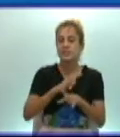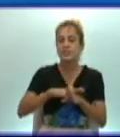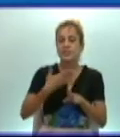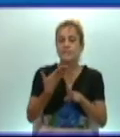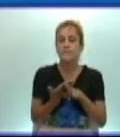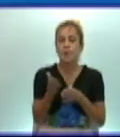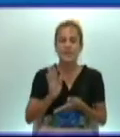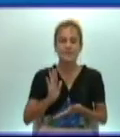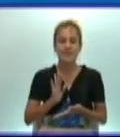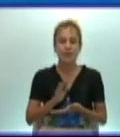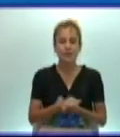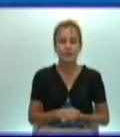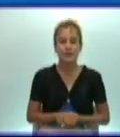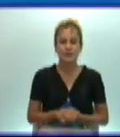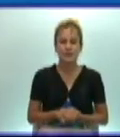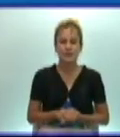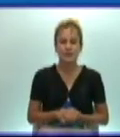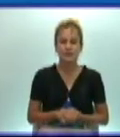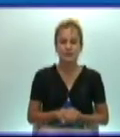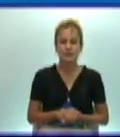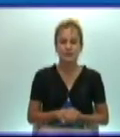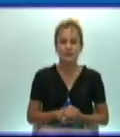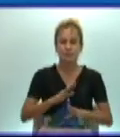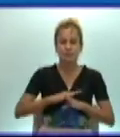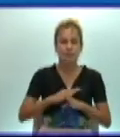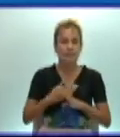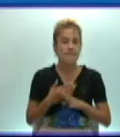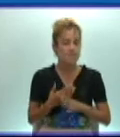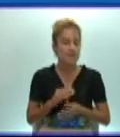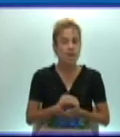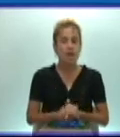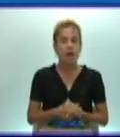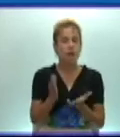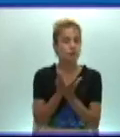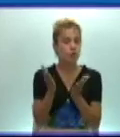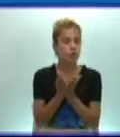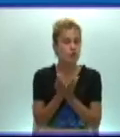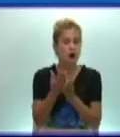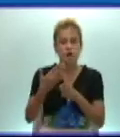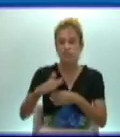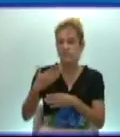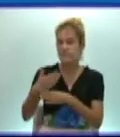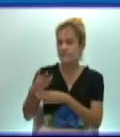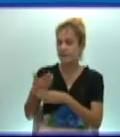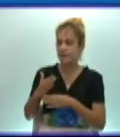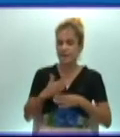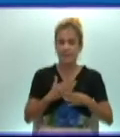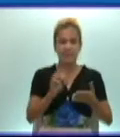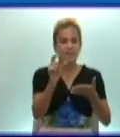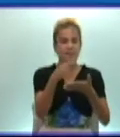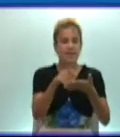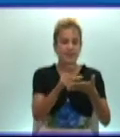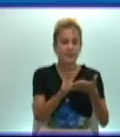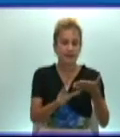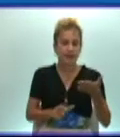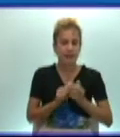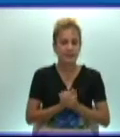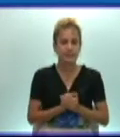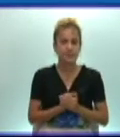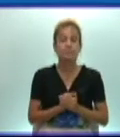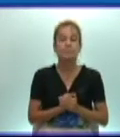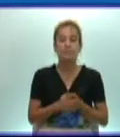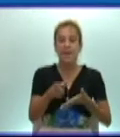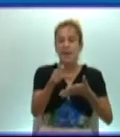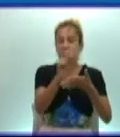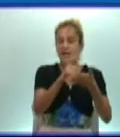saludo. También deben haber estudiado que existen diferentes tipos de cartas. Está la carta